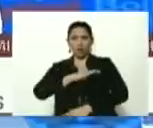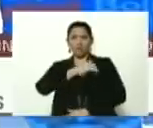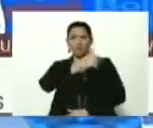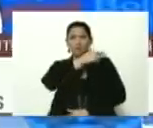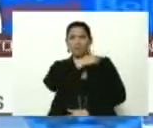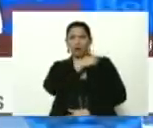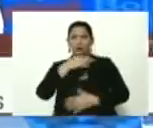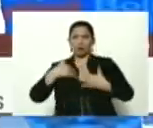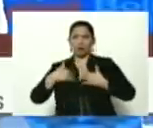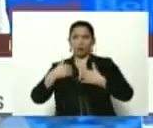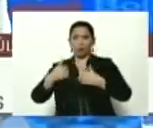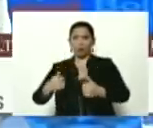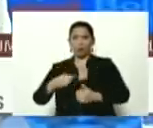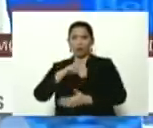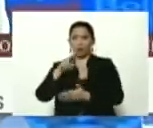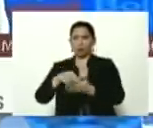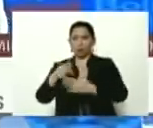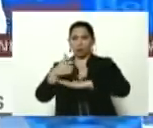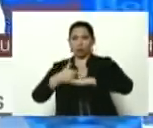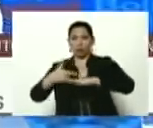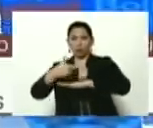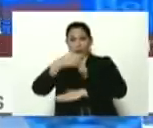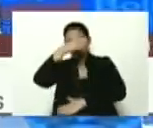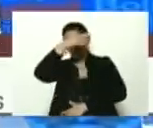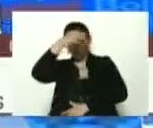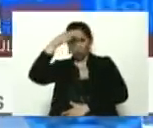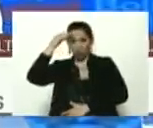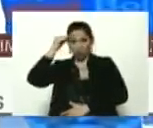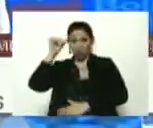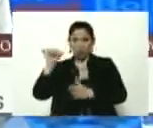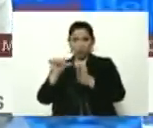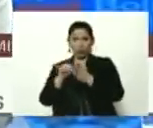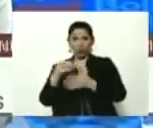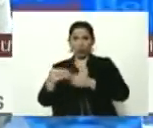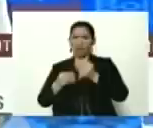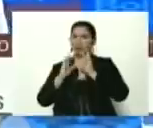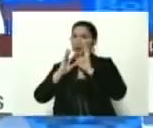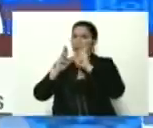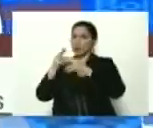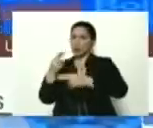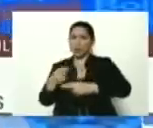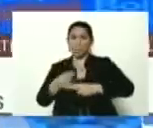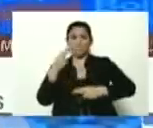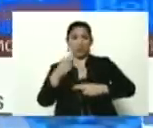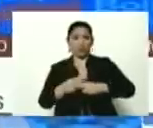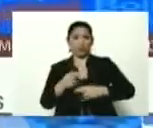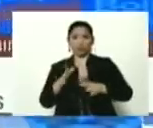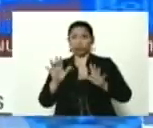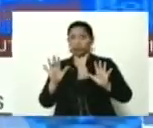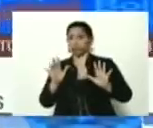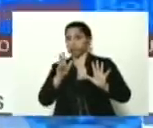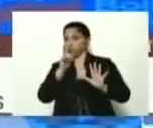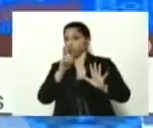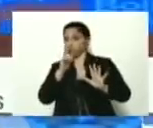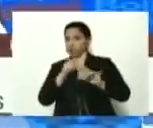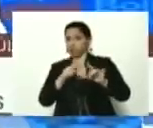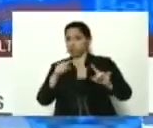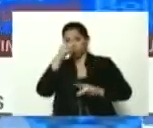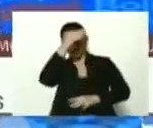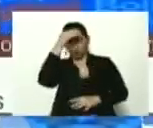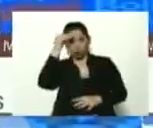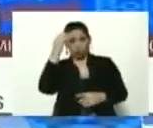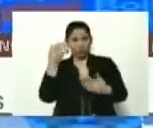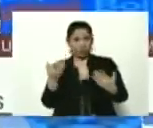del gobierno del señor Donald Trump, donde hace confesiones muy peligrosas para Donald Trump.